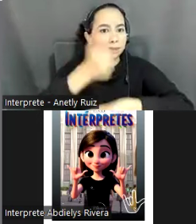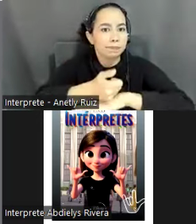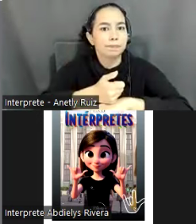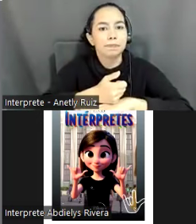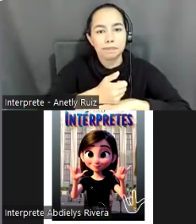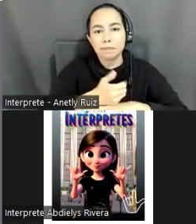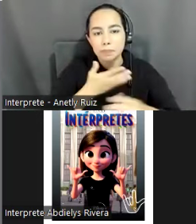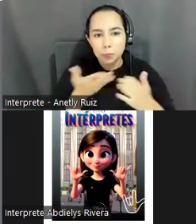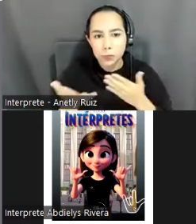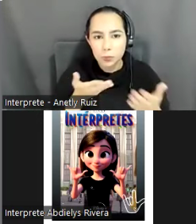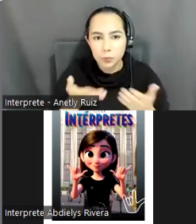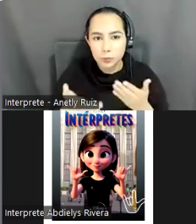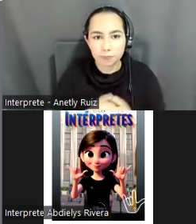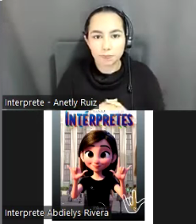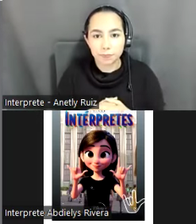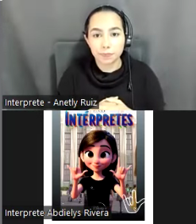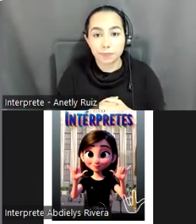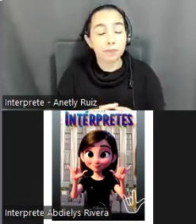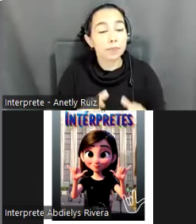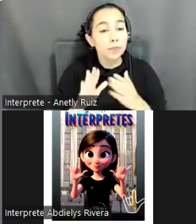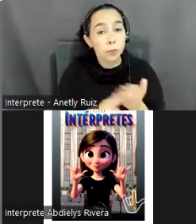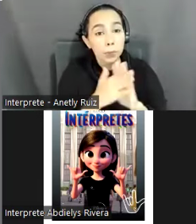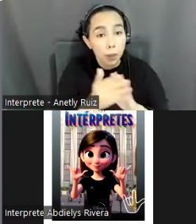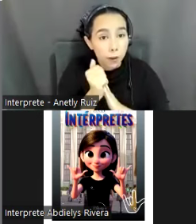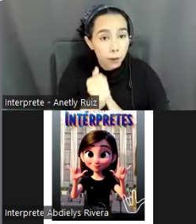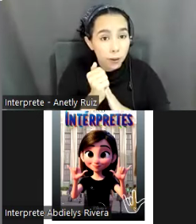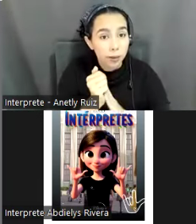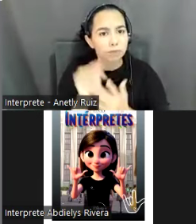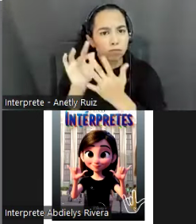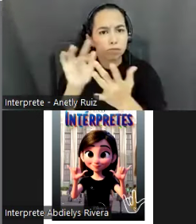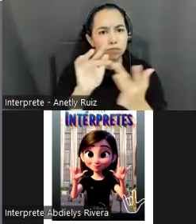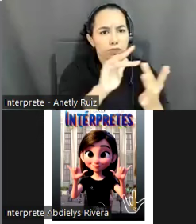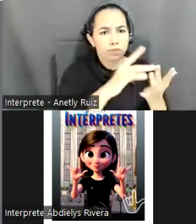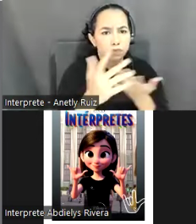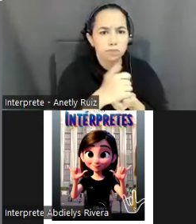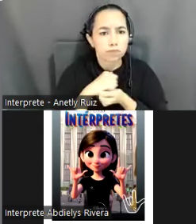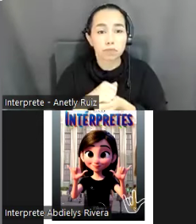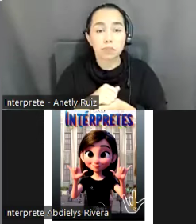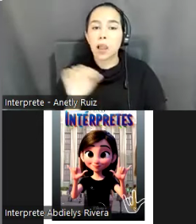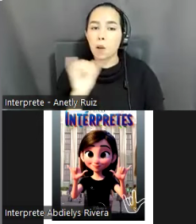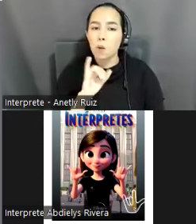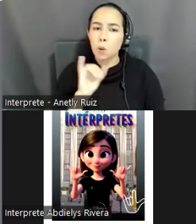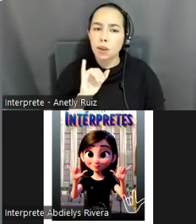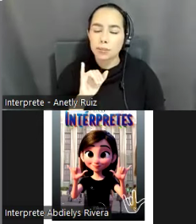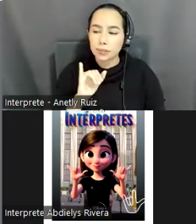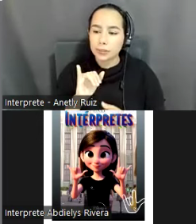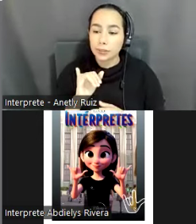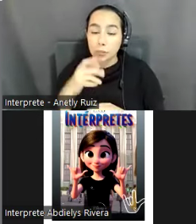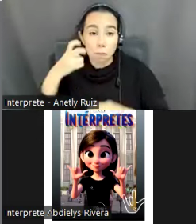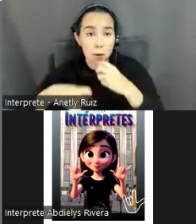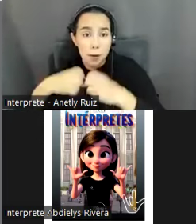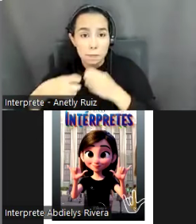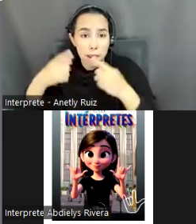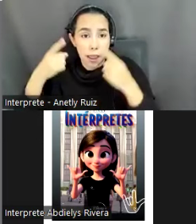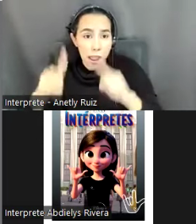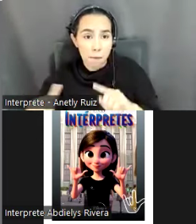comunitarios, para ofrecer ese servicio y un poco de prevención. Vamos a pensar un poco en esa